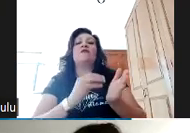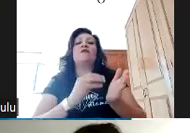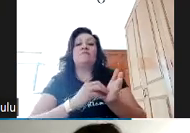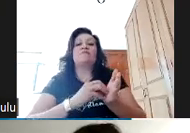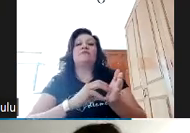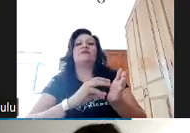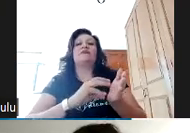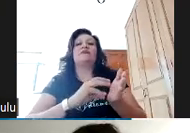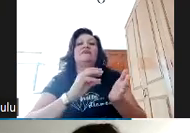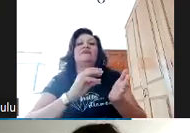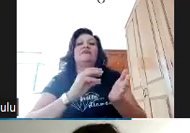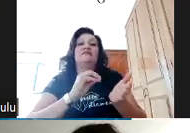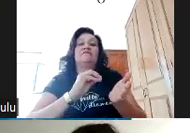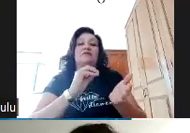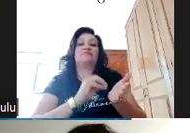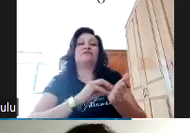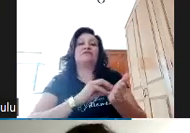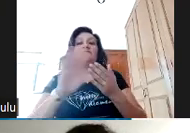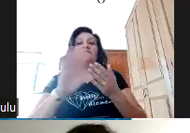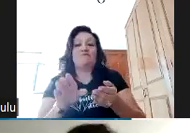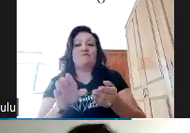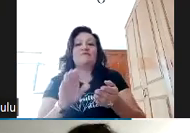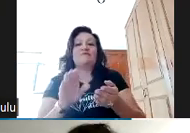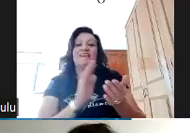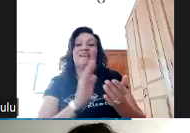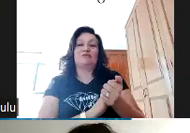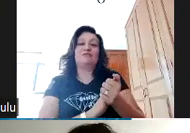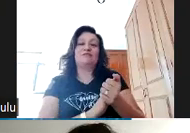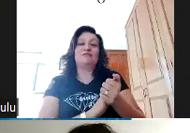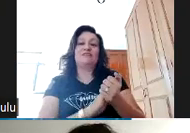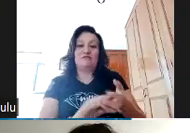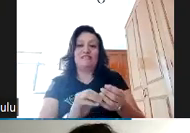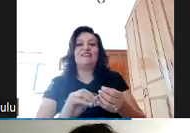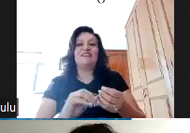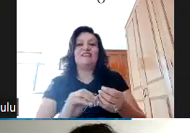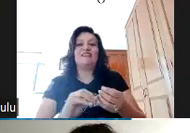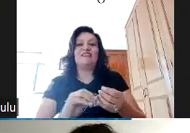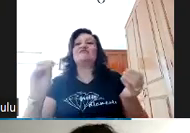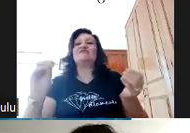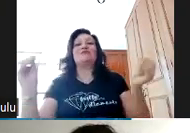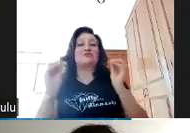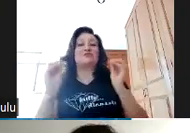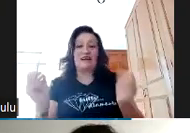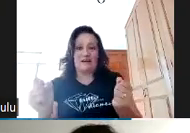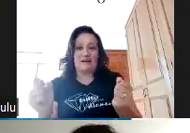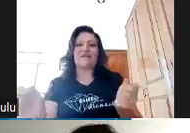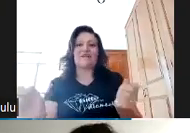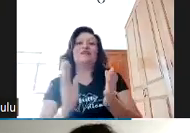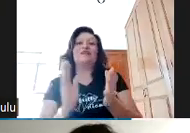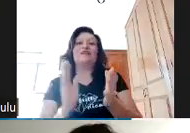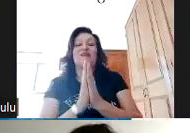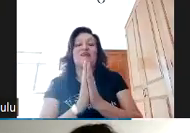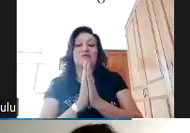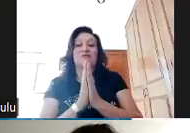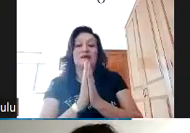ahora el prospecto delfín el prospecto delfín es muy sociable el